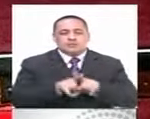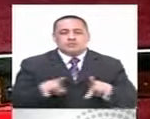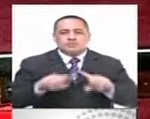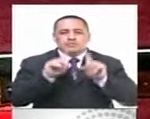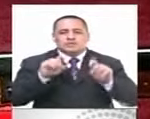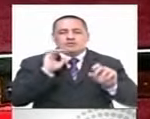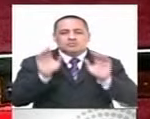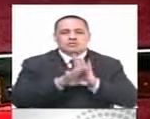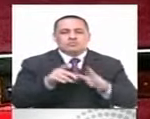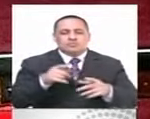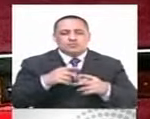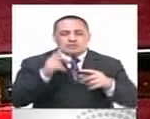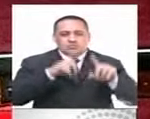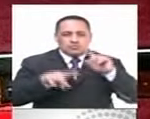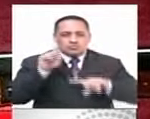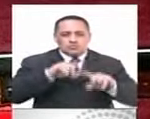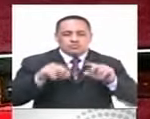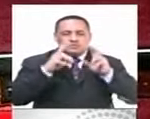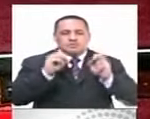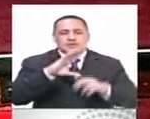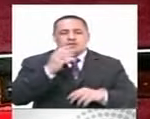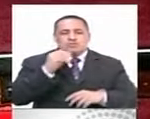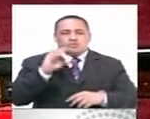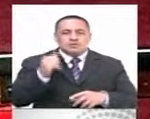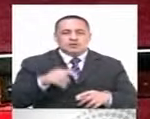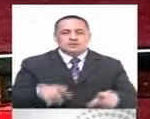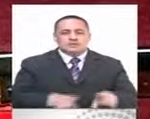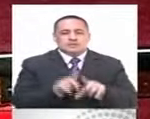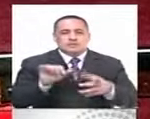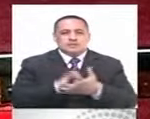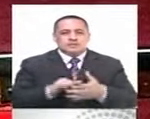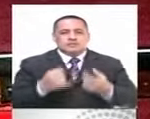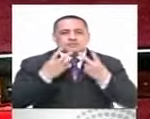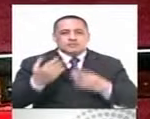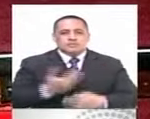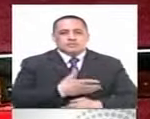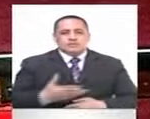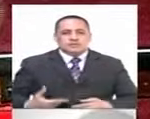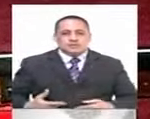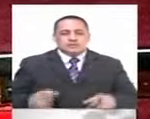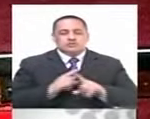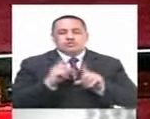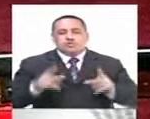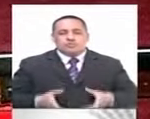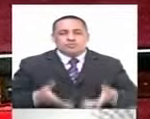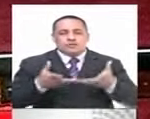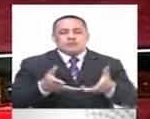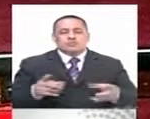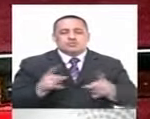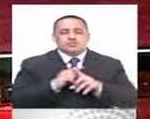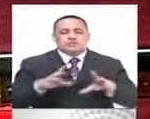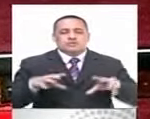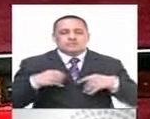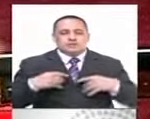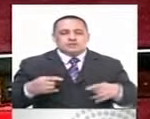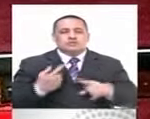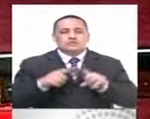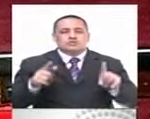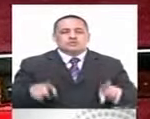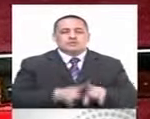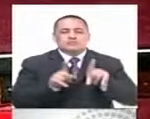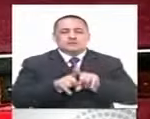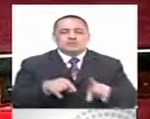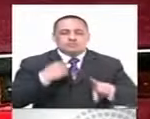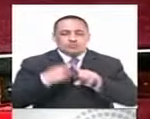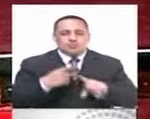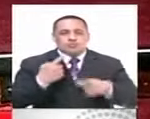por la erradicación de la coca. La erradicación de la coca, señora presidenta, no va por no permitirla, va por lo alternativo.